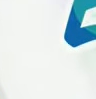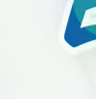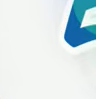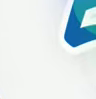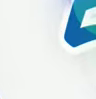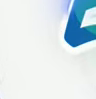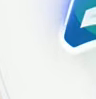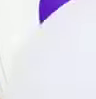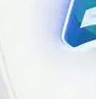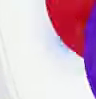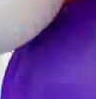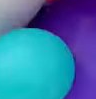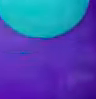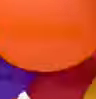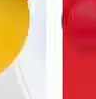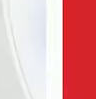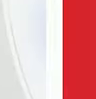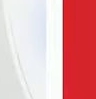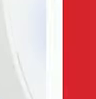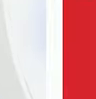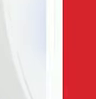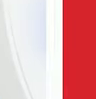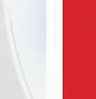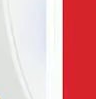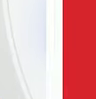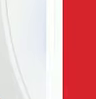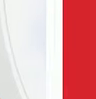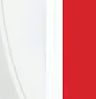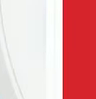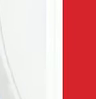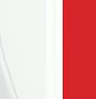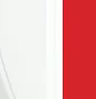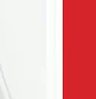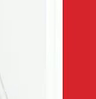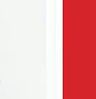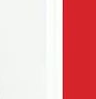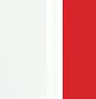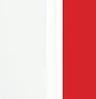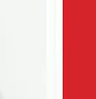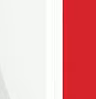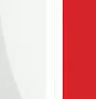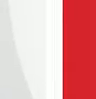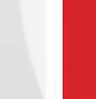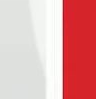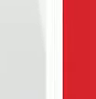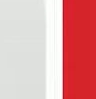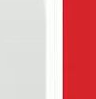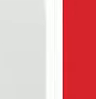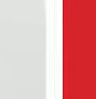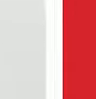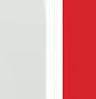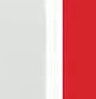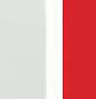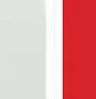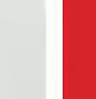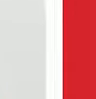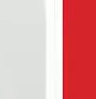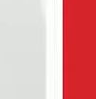Expresiones fue auspiciado por... Nuestro amor se renueva con la calidad de siempre. Paceña, la cerveza que elijo yo y